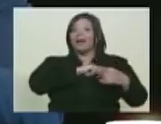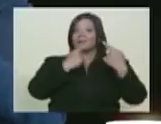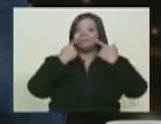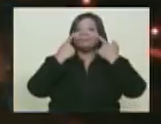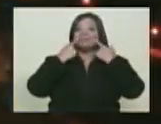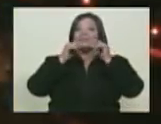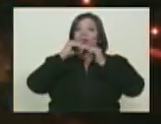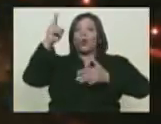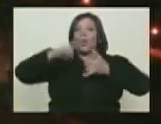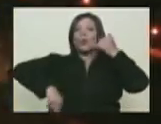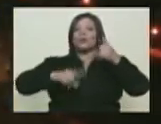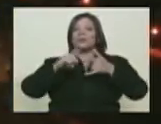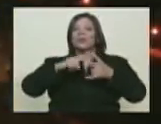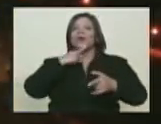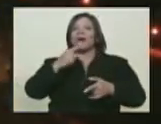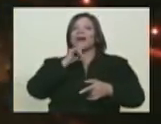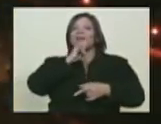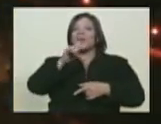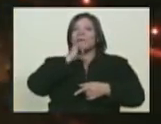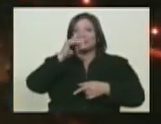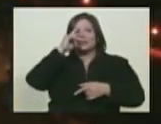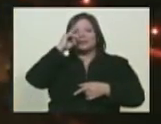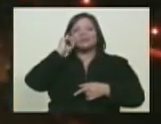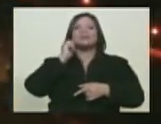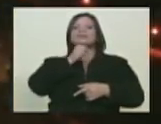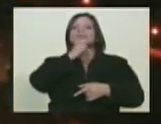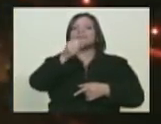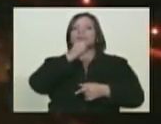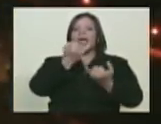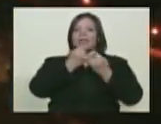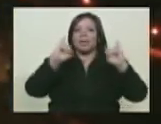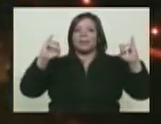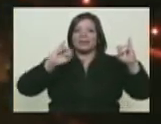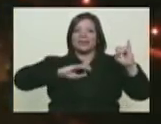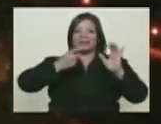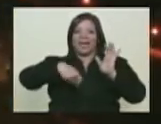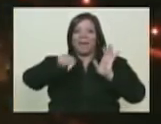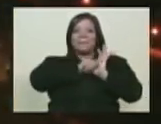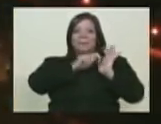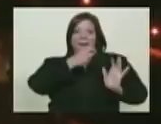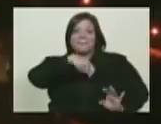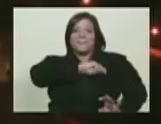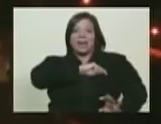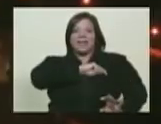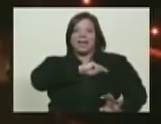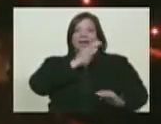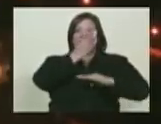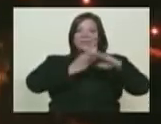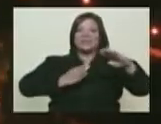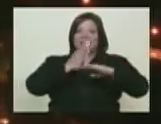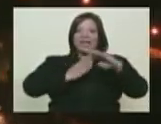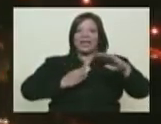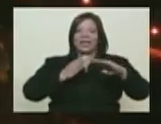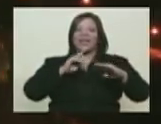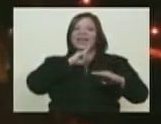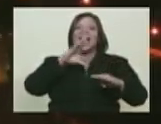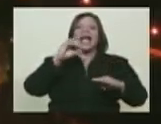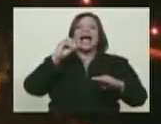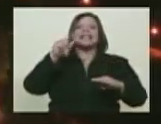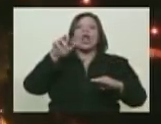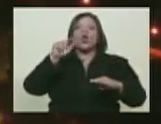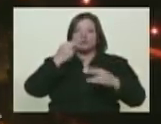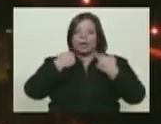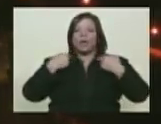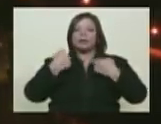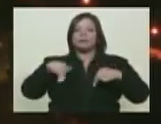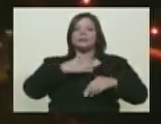el último reporte de Telesur. Tú lo mencionabas sobre la independencia en Cataluña. Cataluña anuncia su